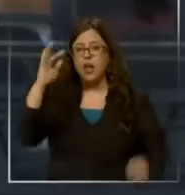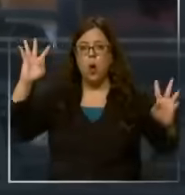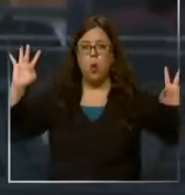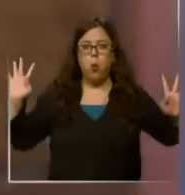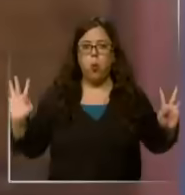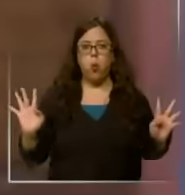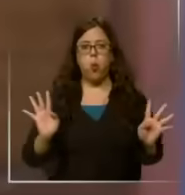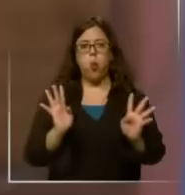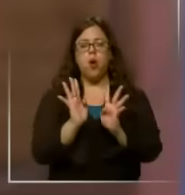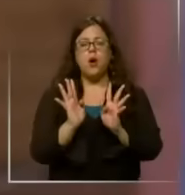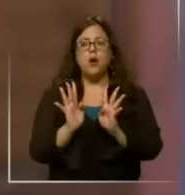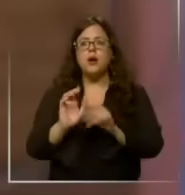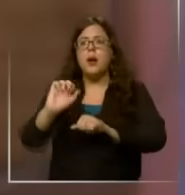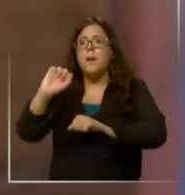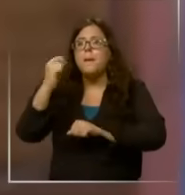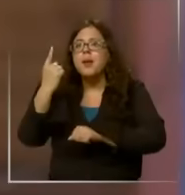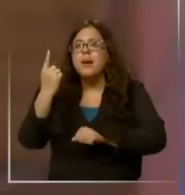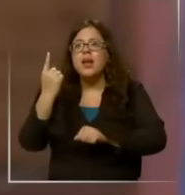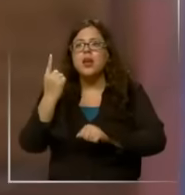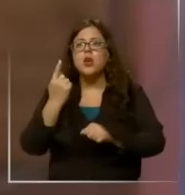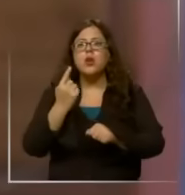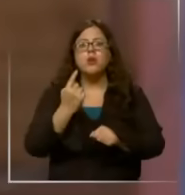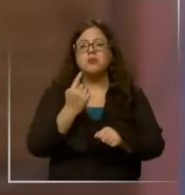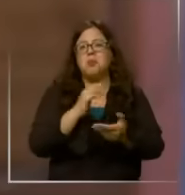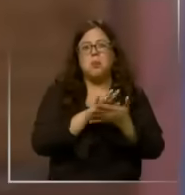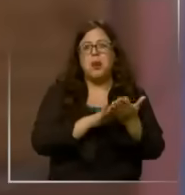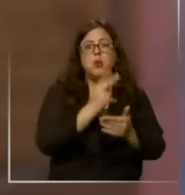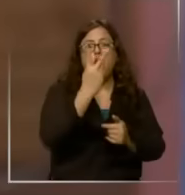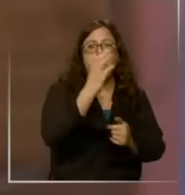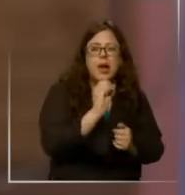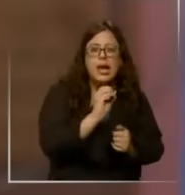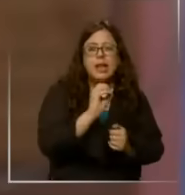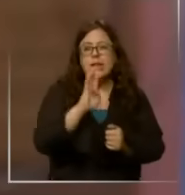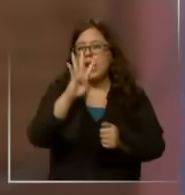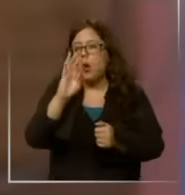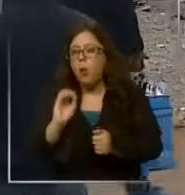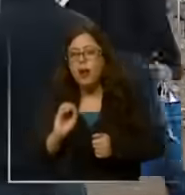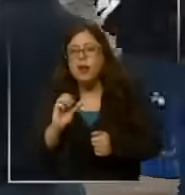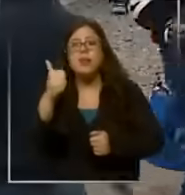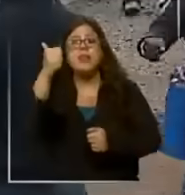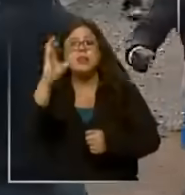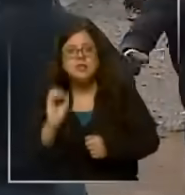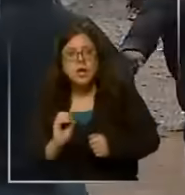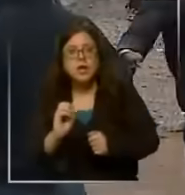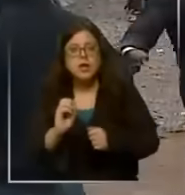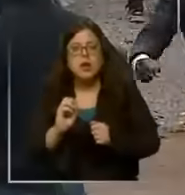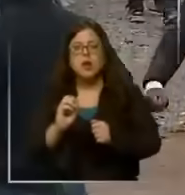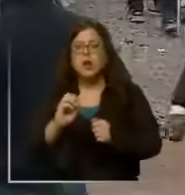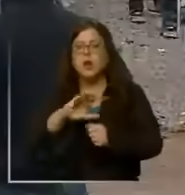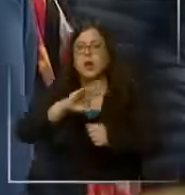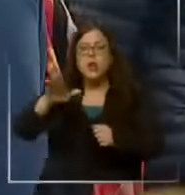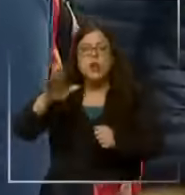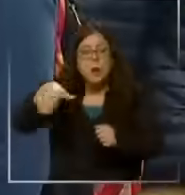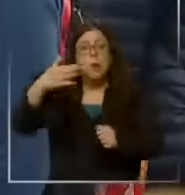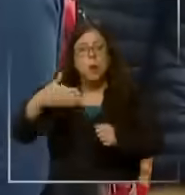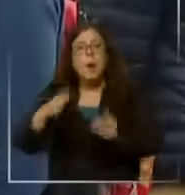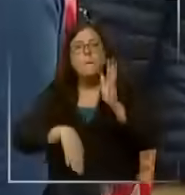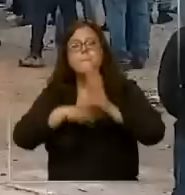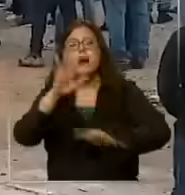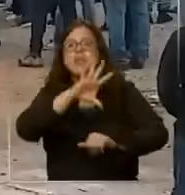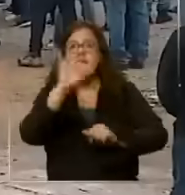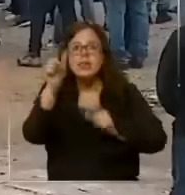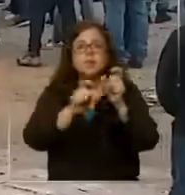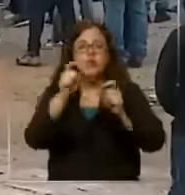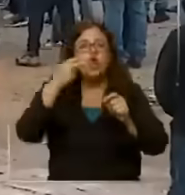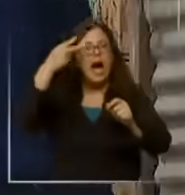en masa. Pero primero llegaron, ponte tú, 20, 40, 60, ya después eran más de 500 haitianos,